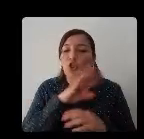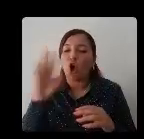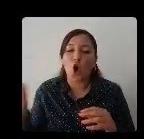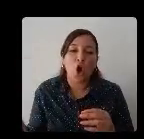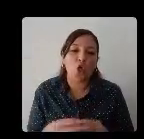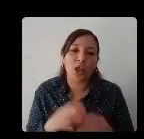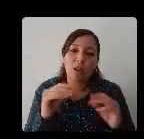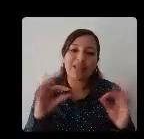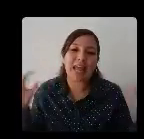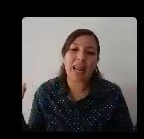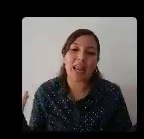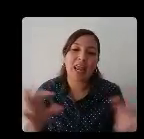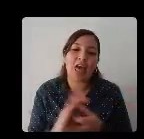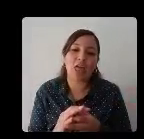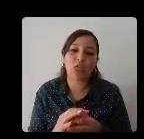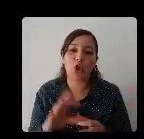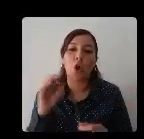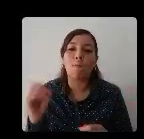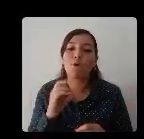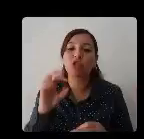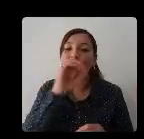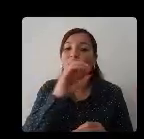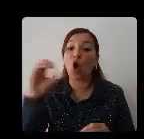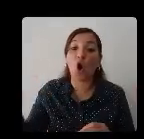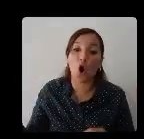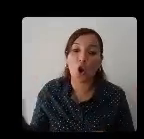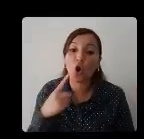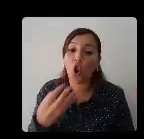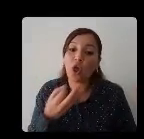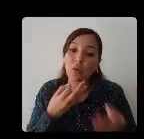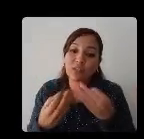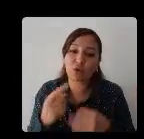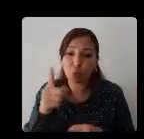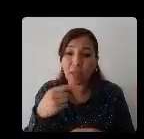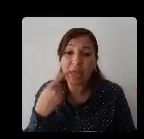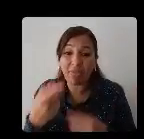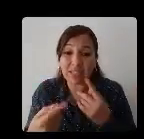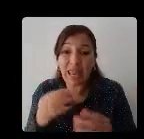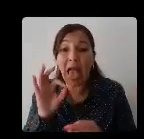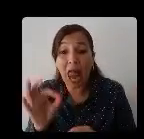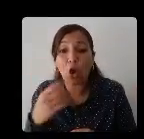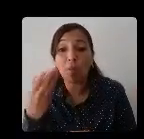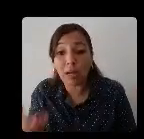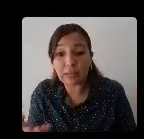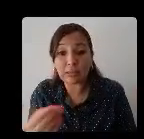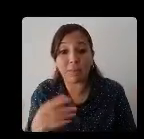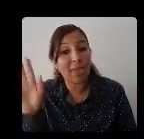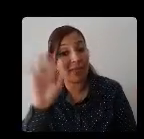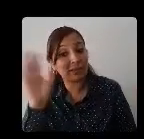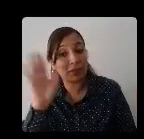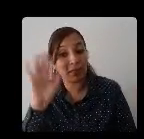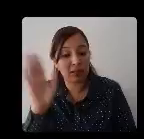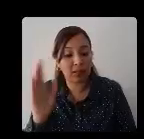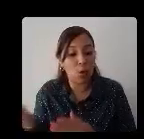una laguna estacional que es Cochapampa. Tenemos una caminata que podemos hacer por el cañón de Xutco.